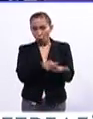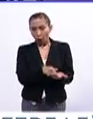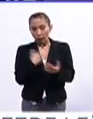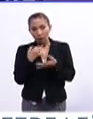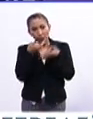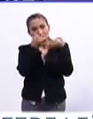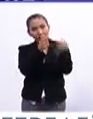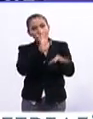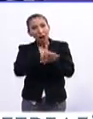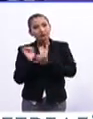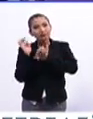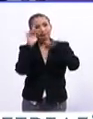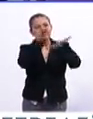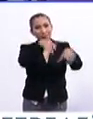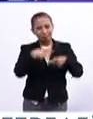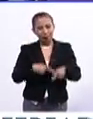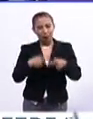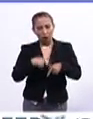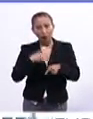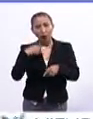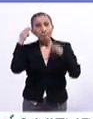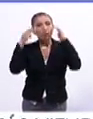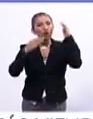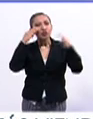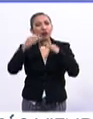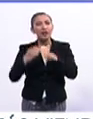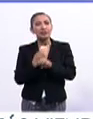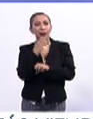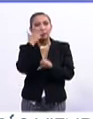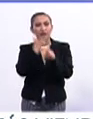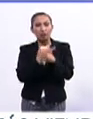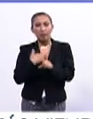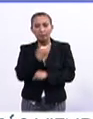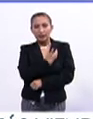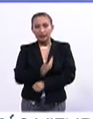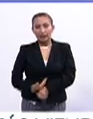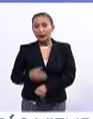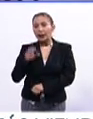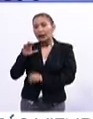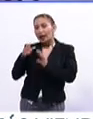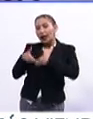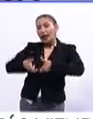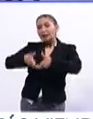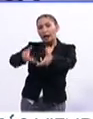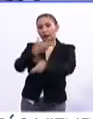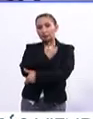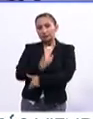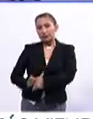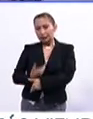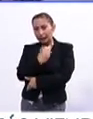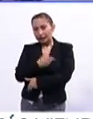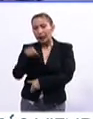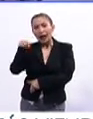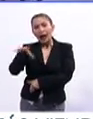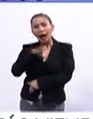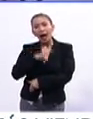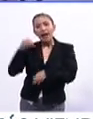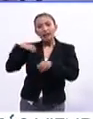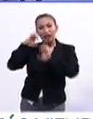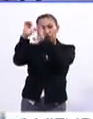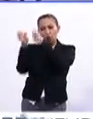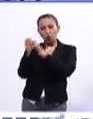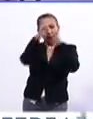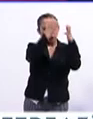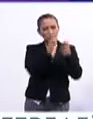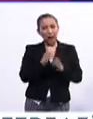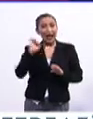que llamó la atención de los asistentes fue el Museo del Estado Mayor Presidencial y la Calzada de los Presidentes, en la que se encuentran las